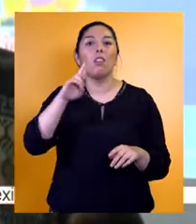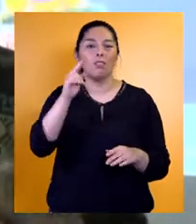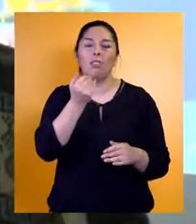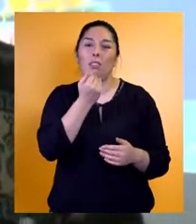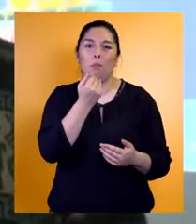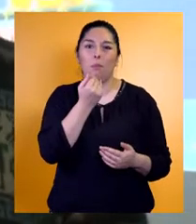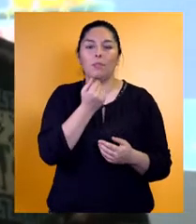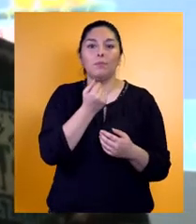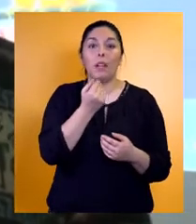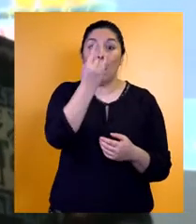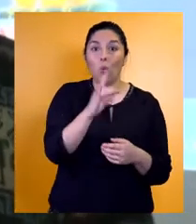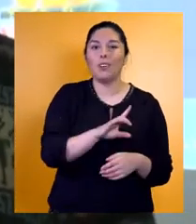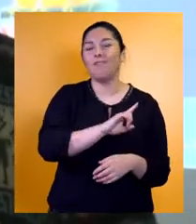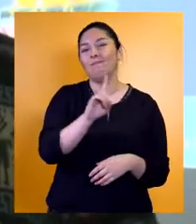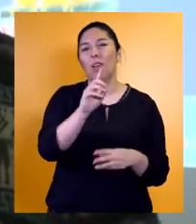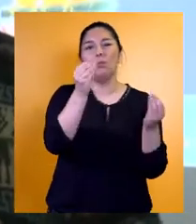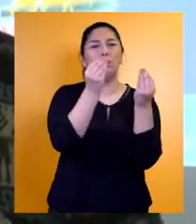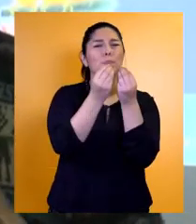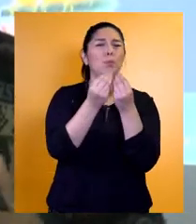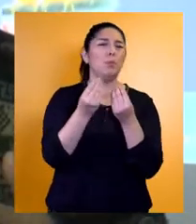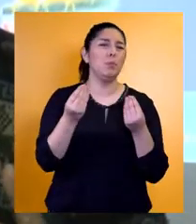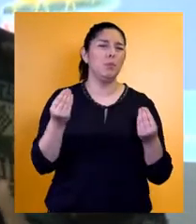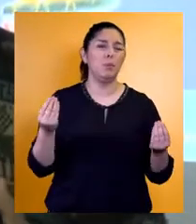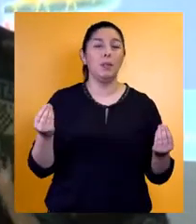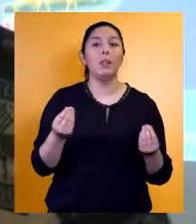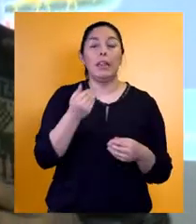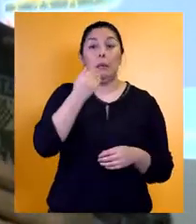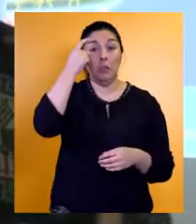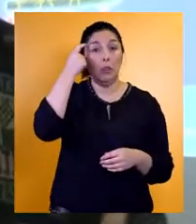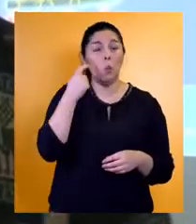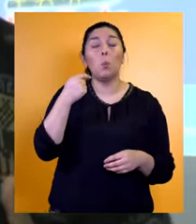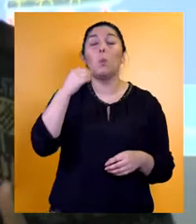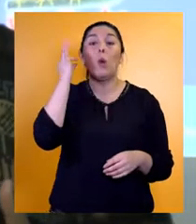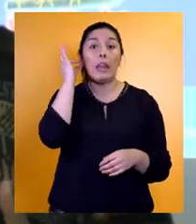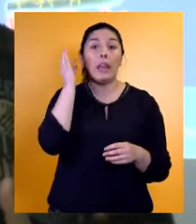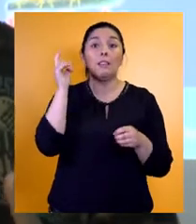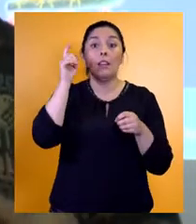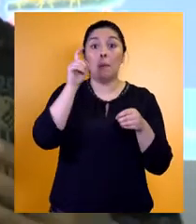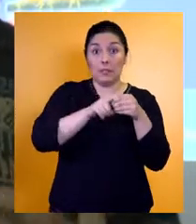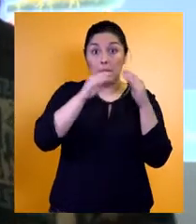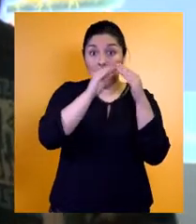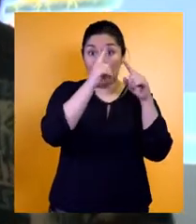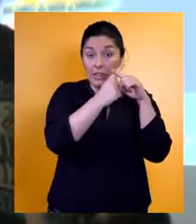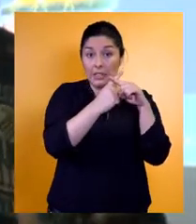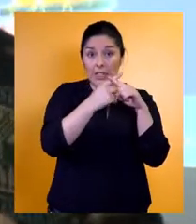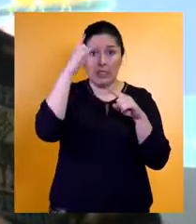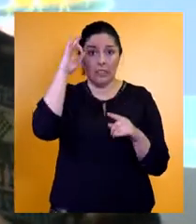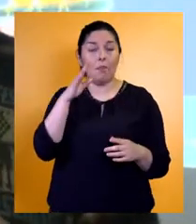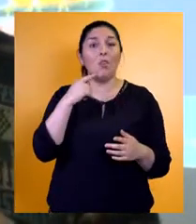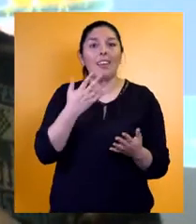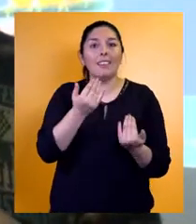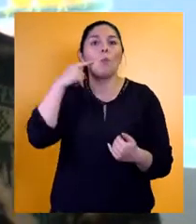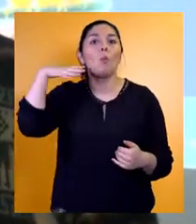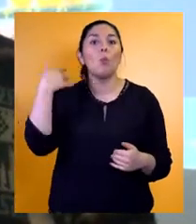no puedo decir que es la única. Y también creo que habemos muchas mujeres dentro de la Iglesia que sostenemos la Iglesia